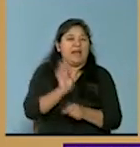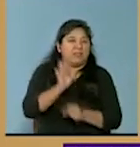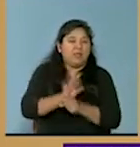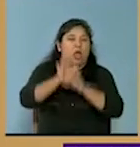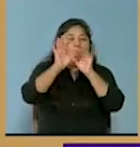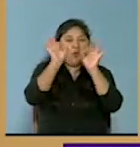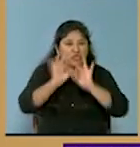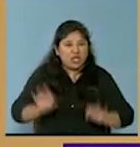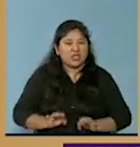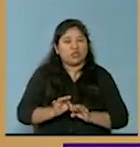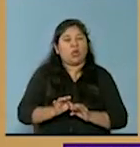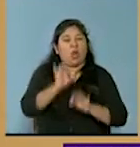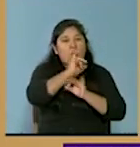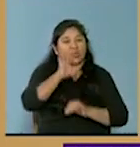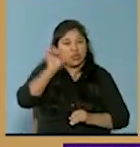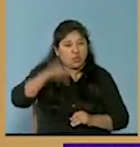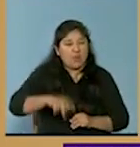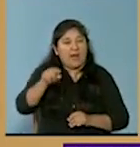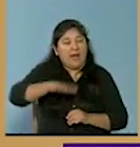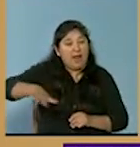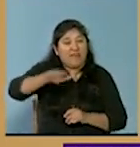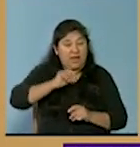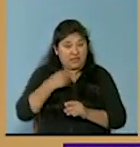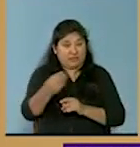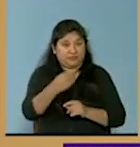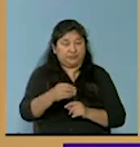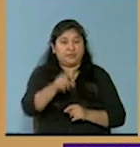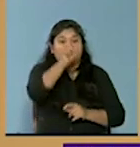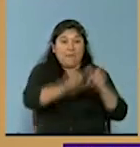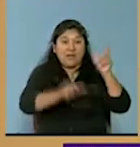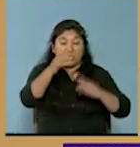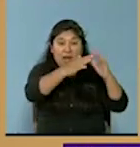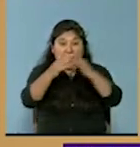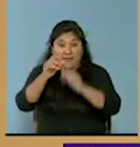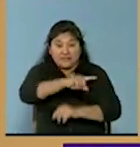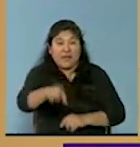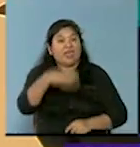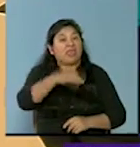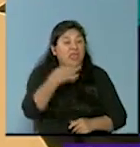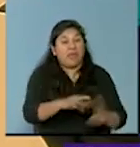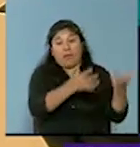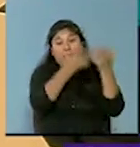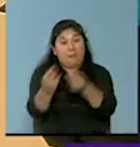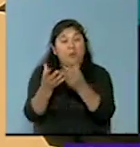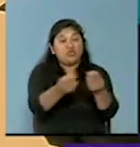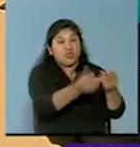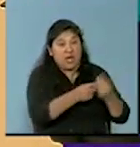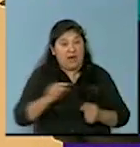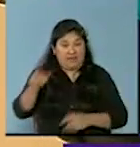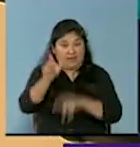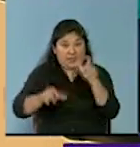y que los vecinos también se comprometan porque esto no es esperar a que alguien venga y las soluciones nosotros como ciudadanos